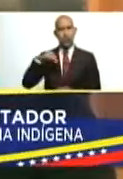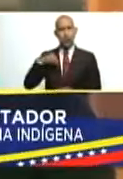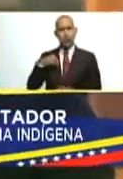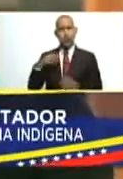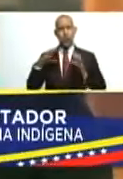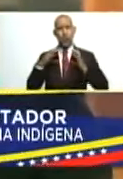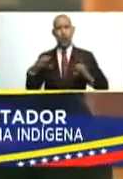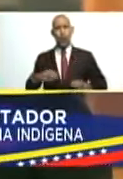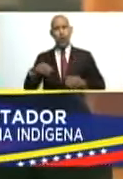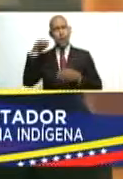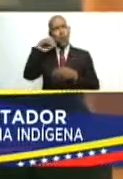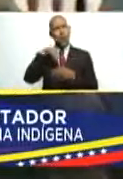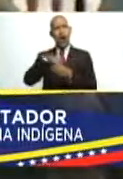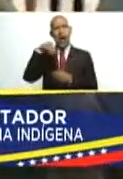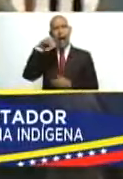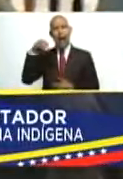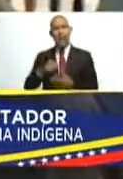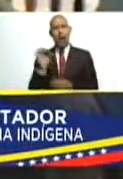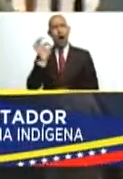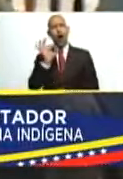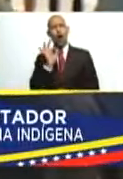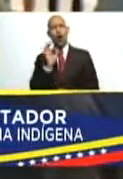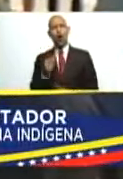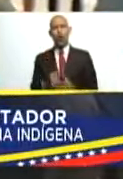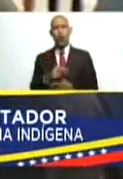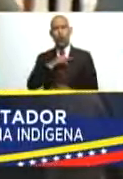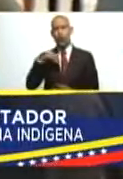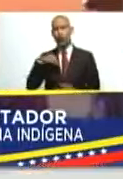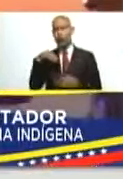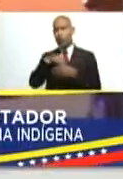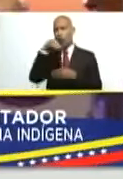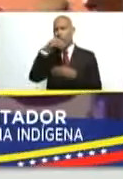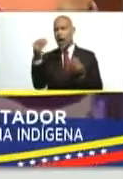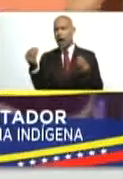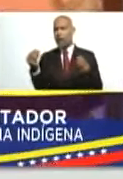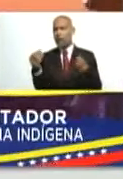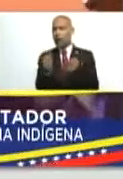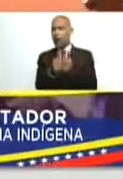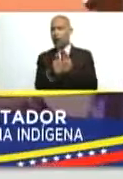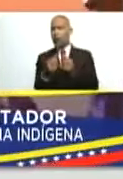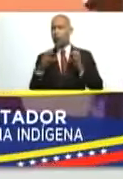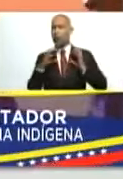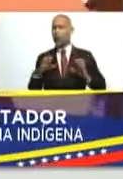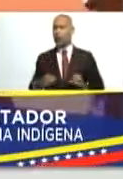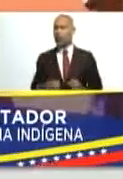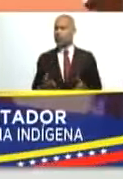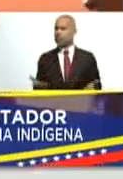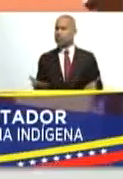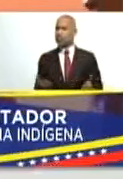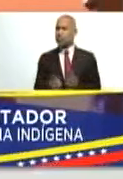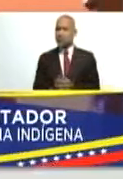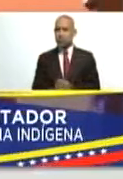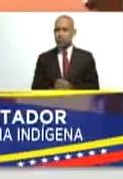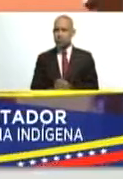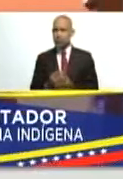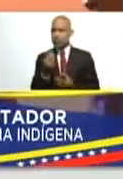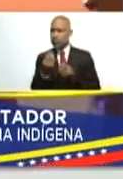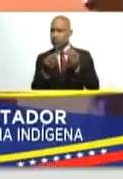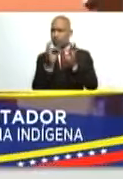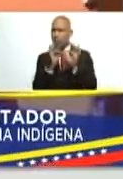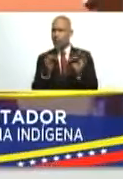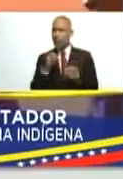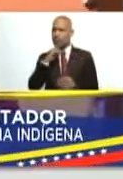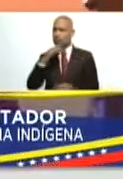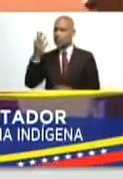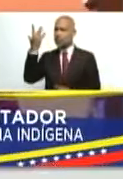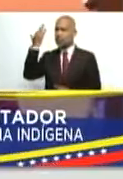alma o somos un alma con cuerpo? Viejo debate, desde la época de